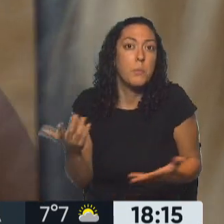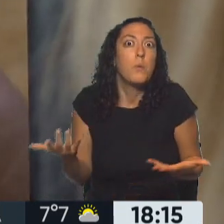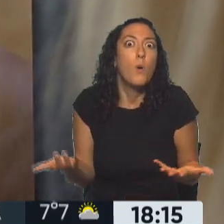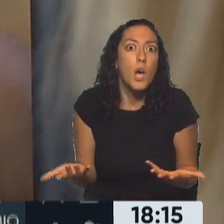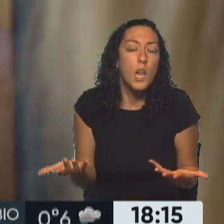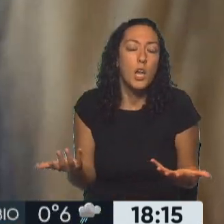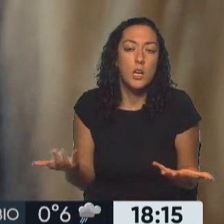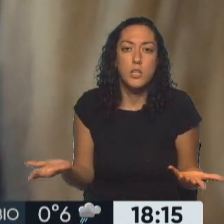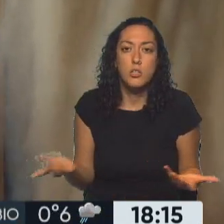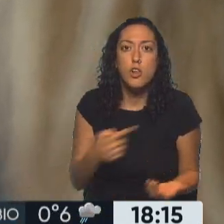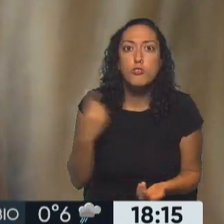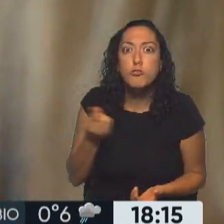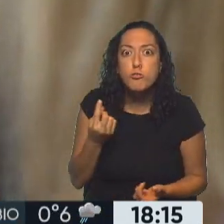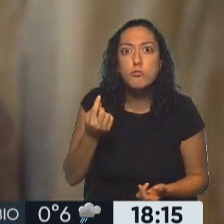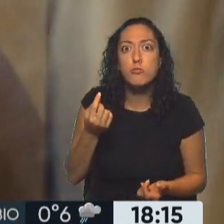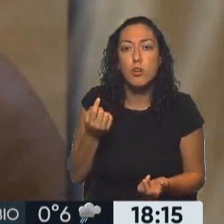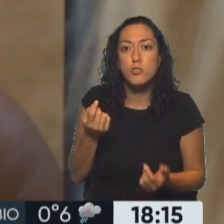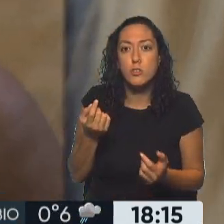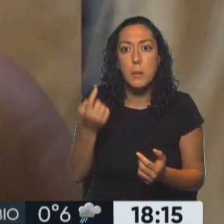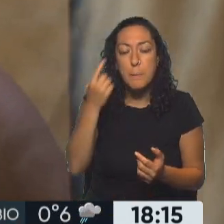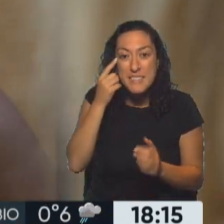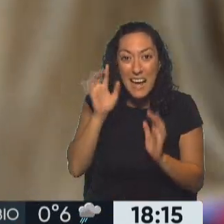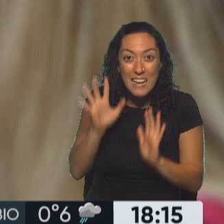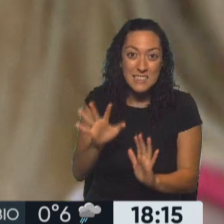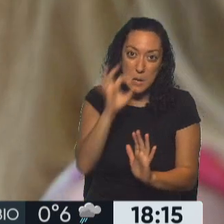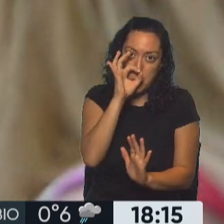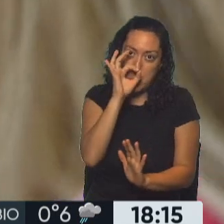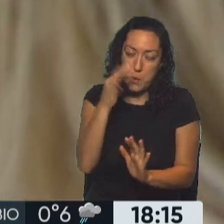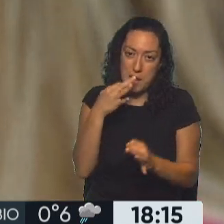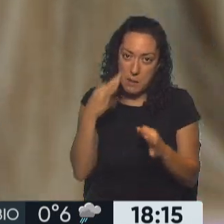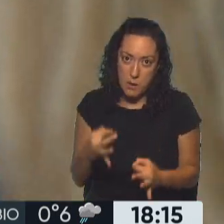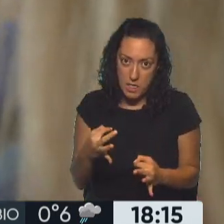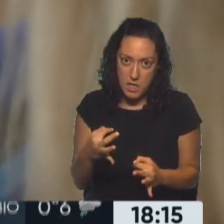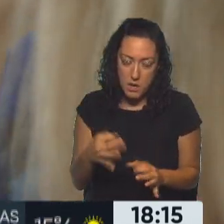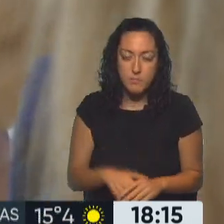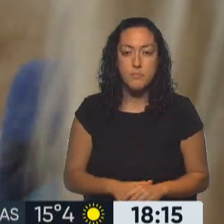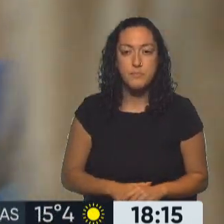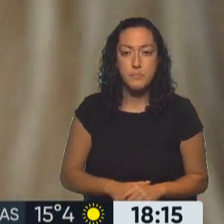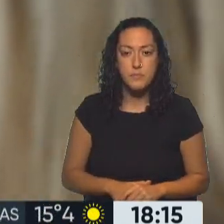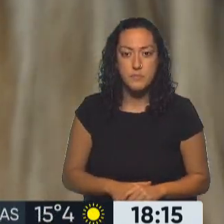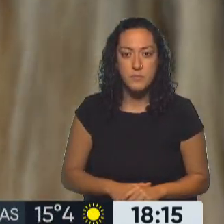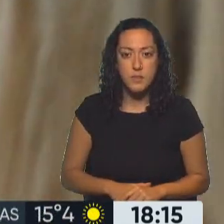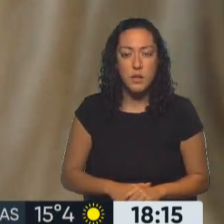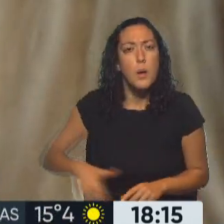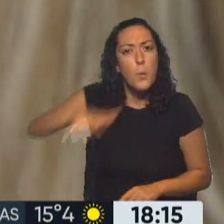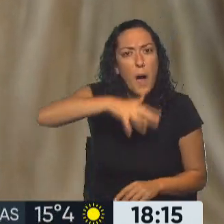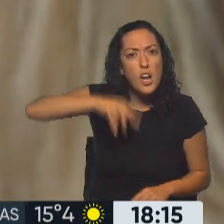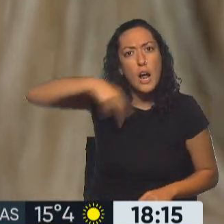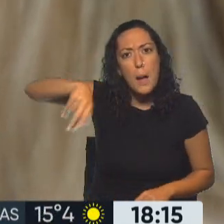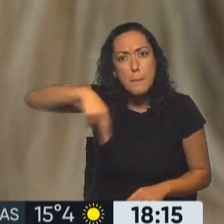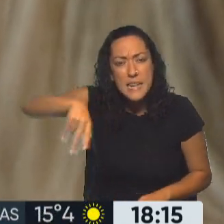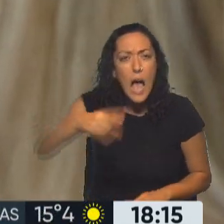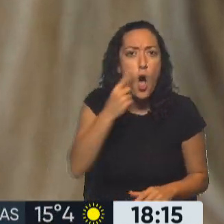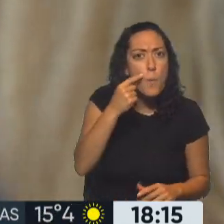que nunca pensamos que podía pasar esto, la verdad. Pero sí lo veían caminar por el barrio, asistir a su